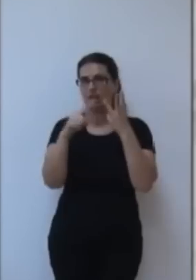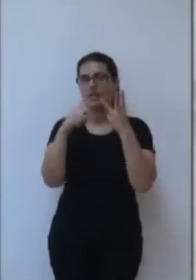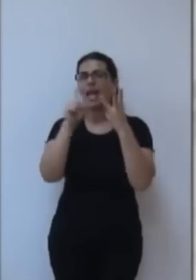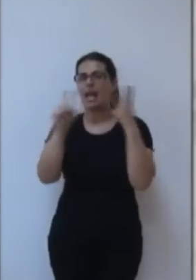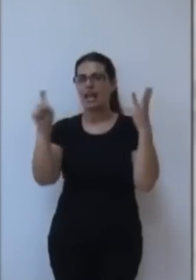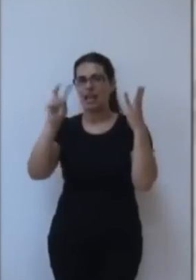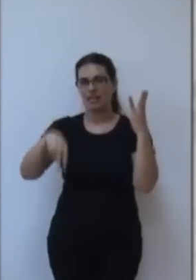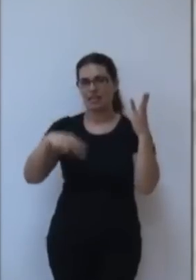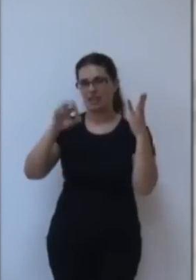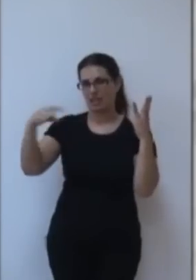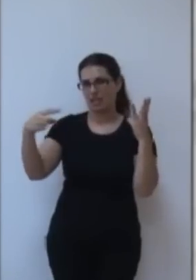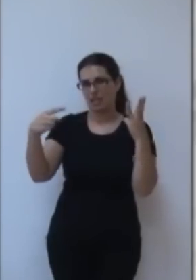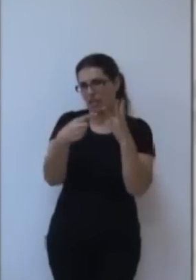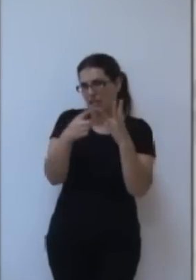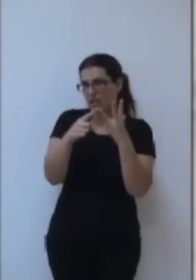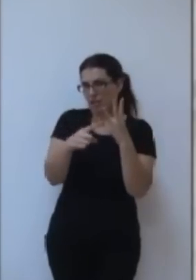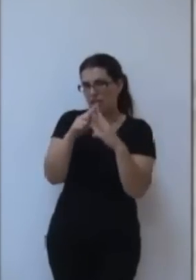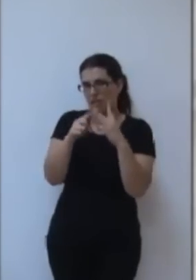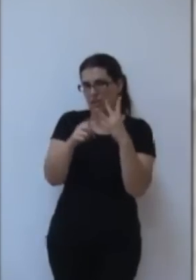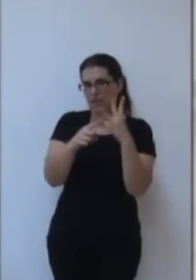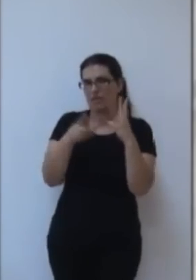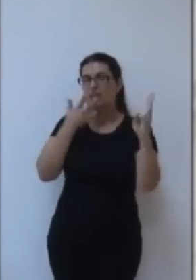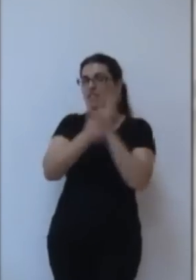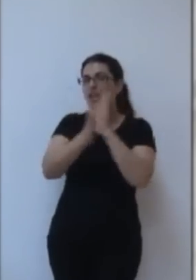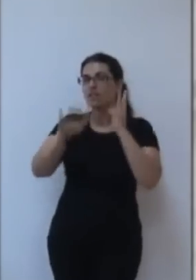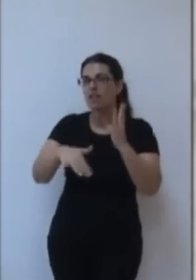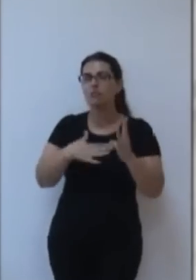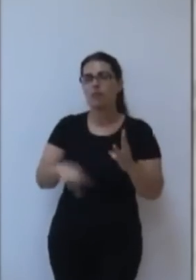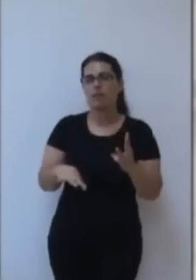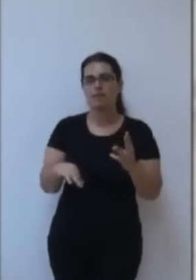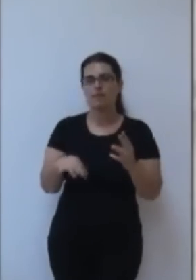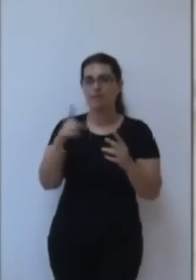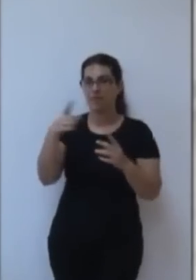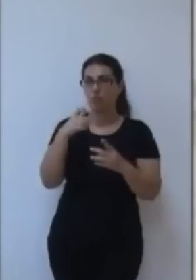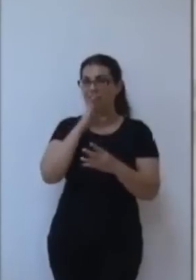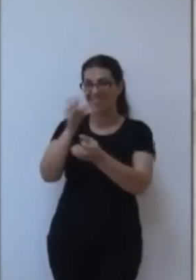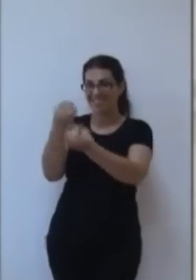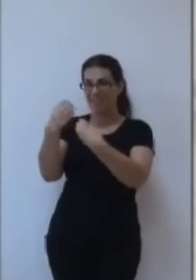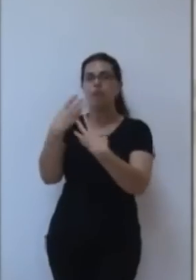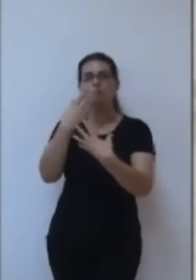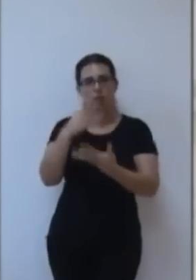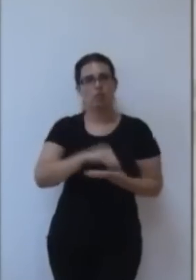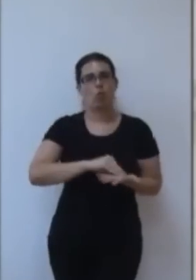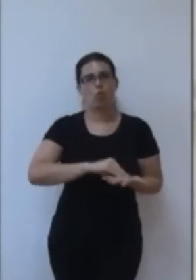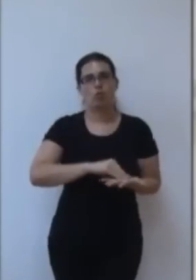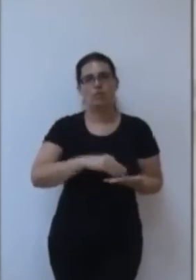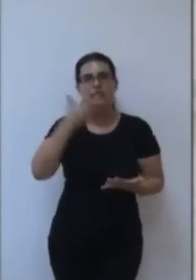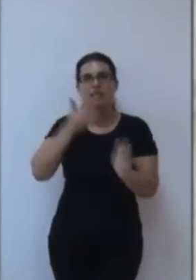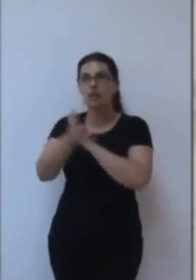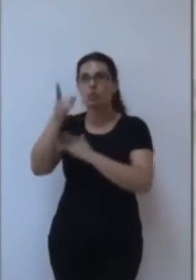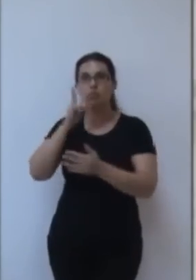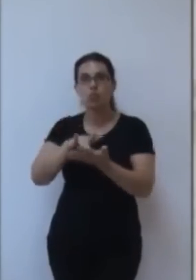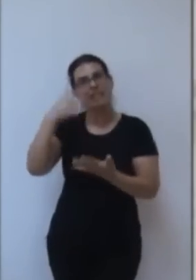entidades, de tal manera que se pueda de alguna manera subsanar, ¿no? esa dificultad que tú estás diciendo. O sea, tú llegas a la parte